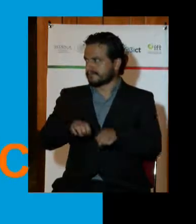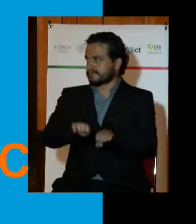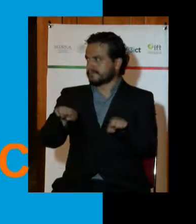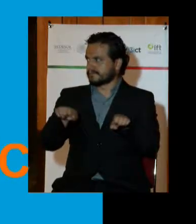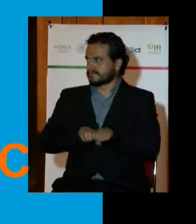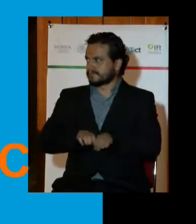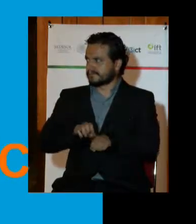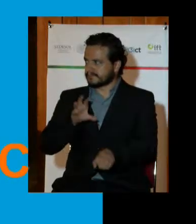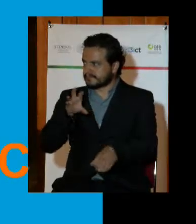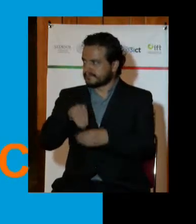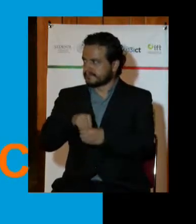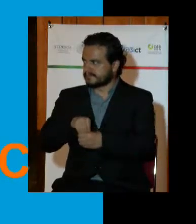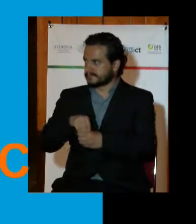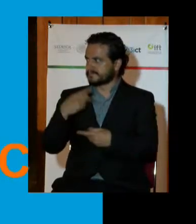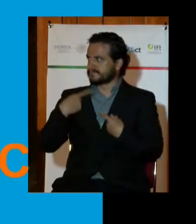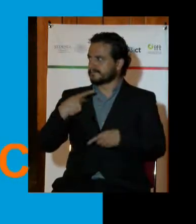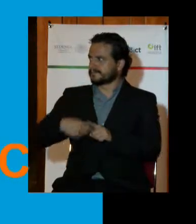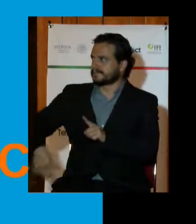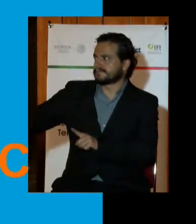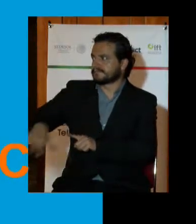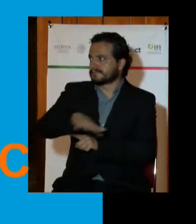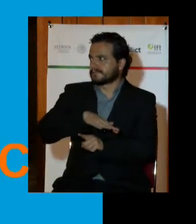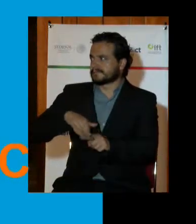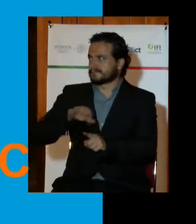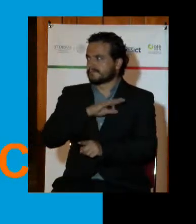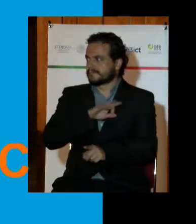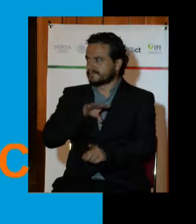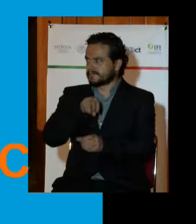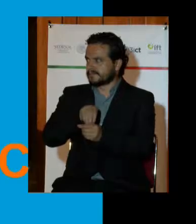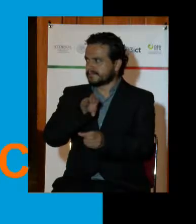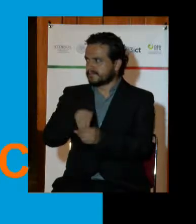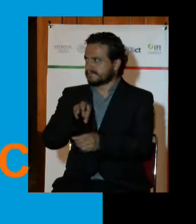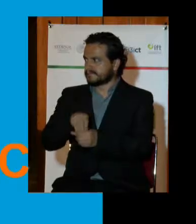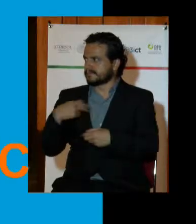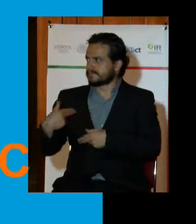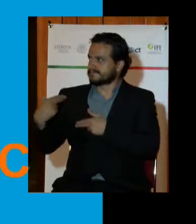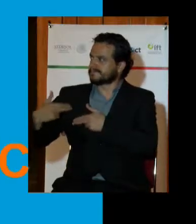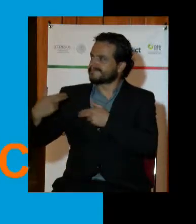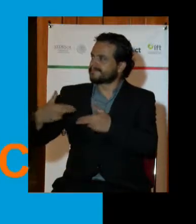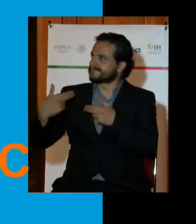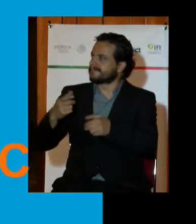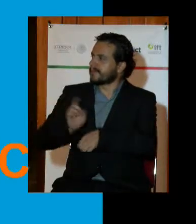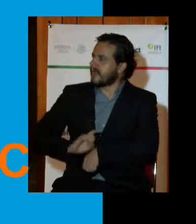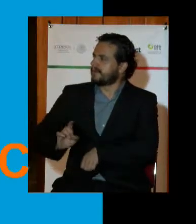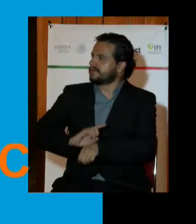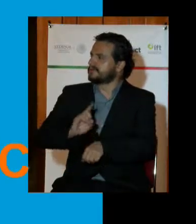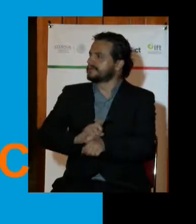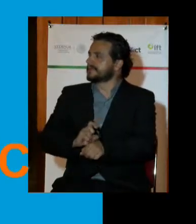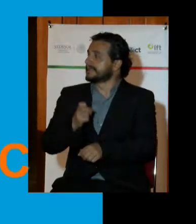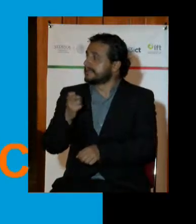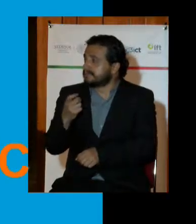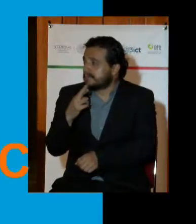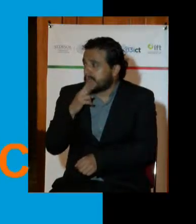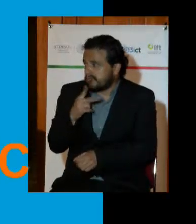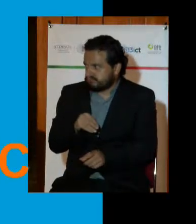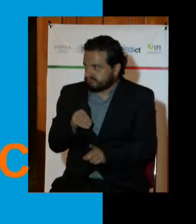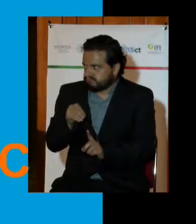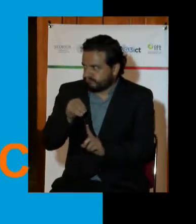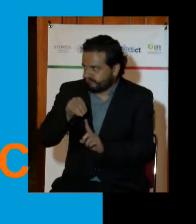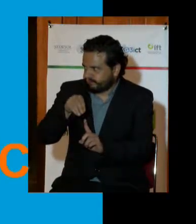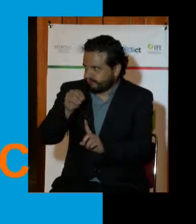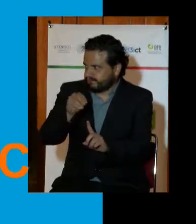un valor igual. Eso significa que las personas que viven en generaciones futuras van a tener mejores derechos que los que tenemos ahora.